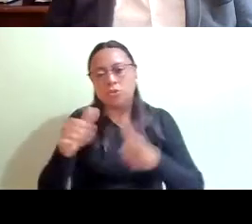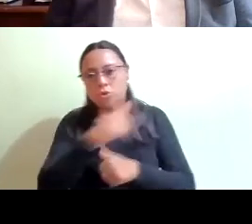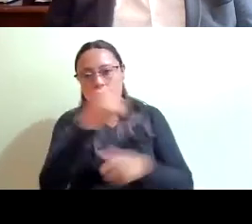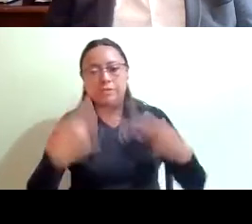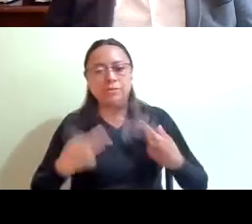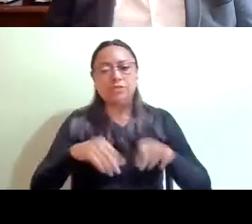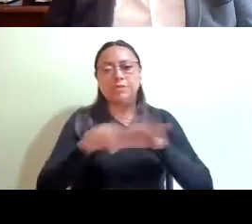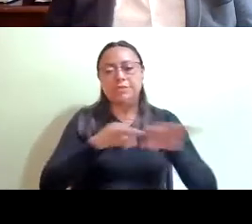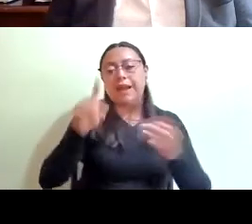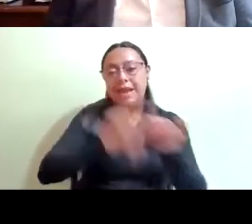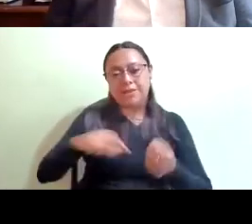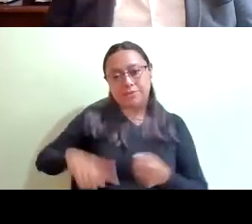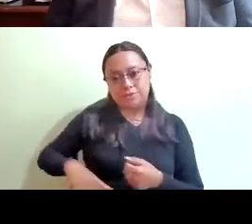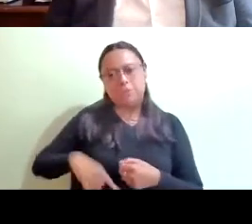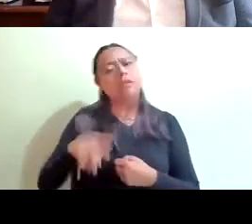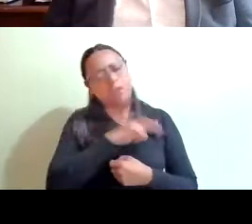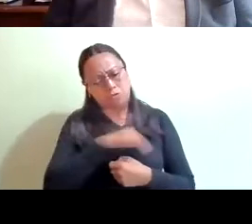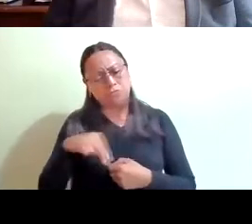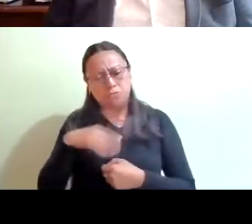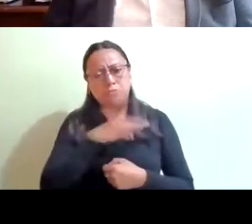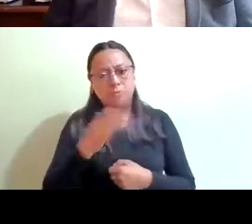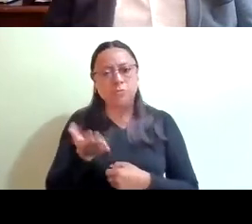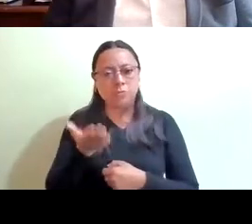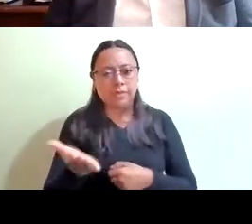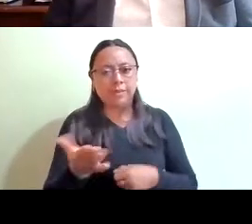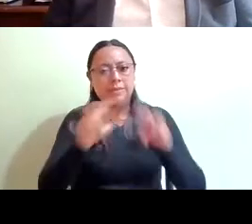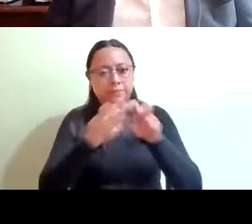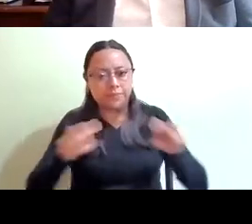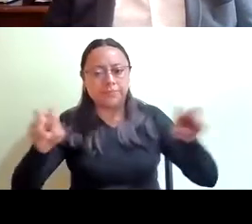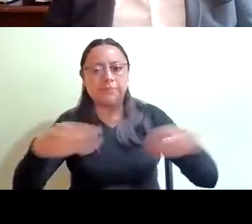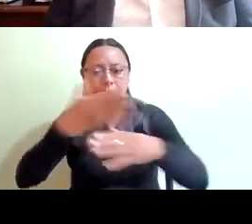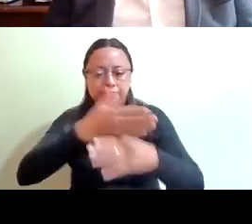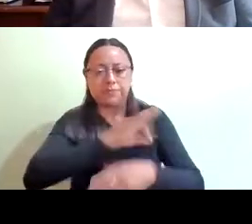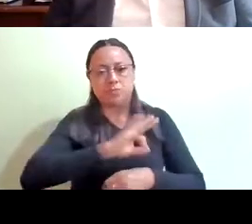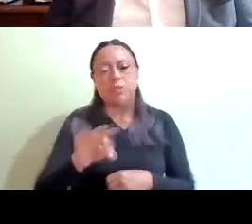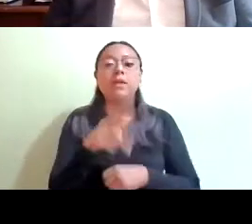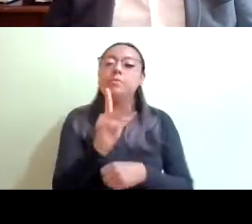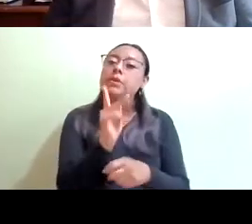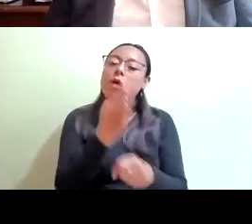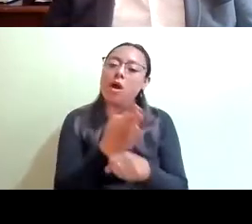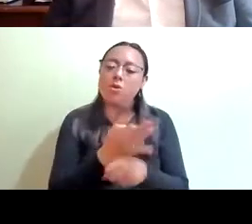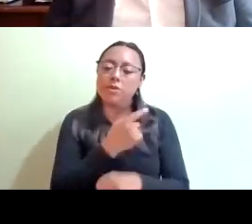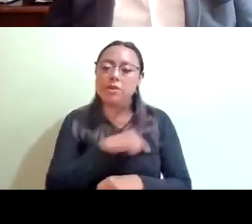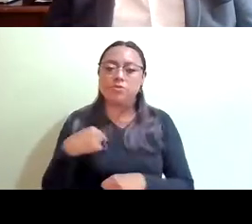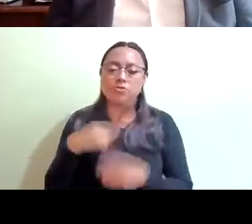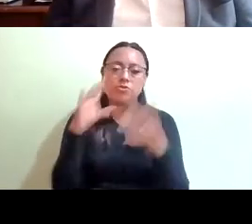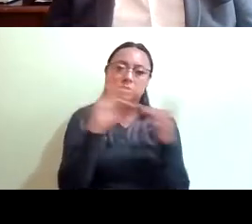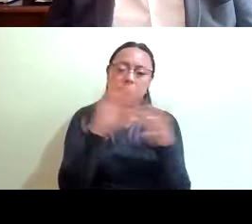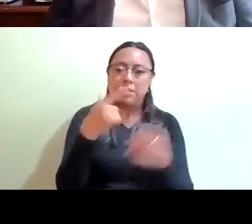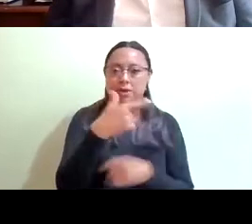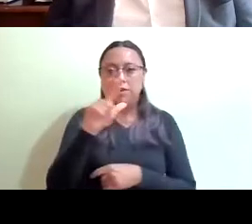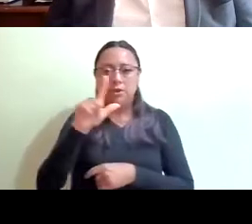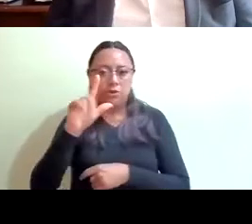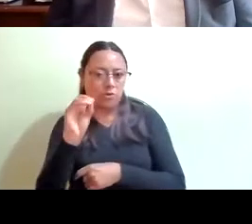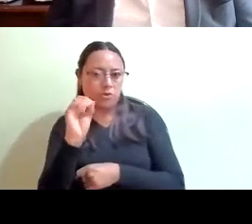luego, pedir que fueran al pleno. Pero nosotros estamos hablando de que la glosa del sistema de transporte colectivo se va a